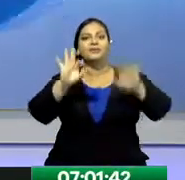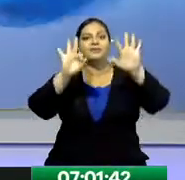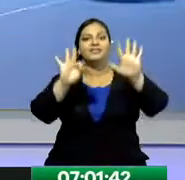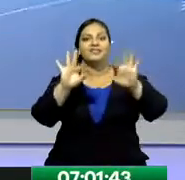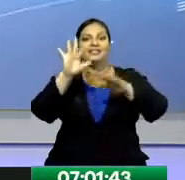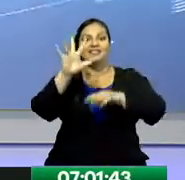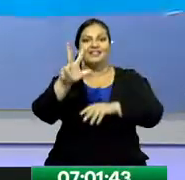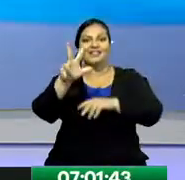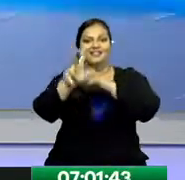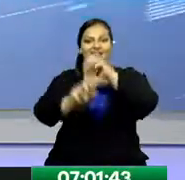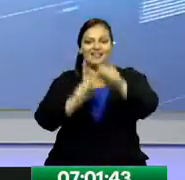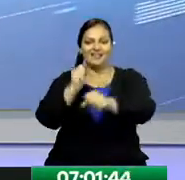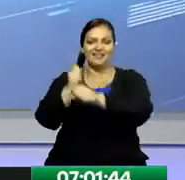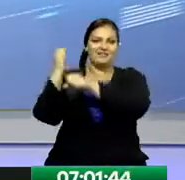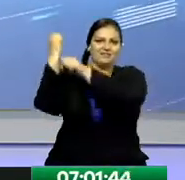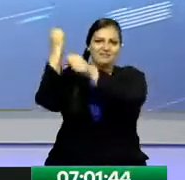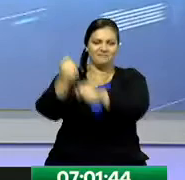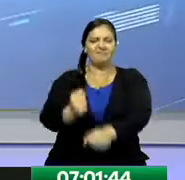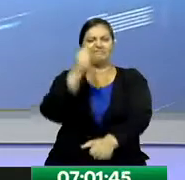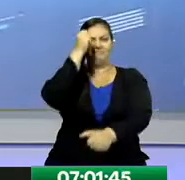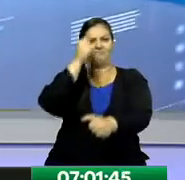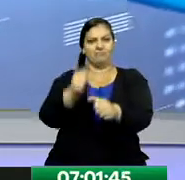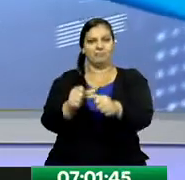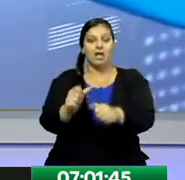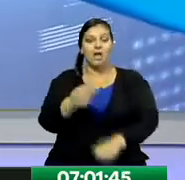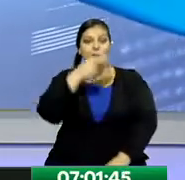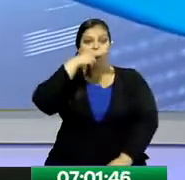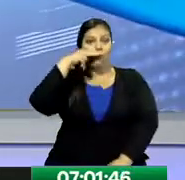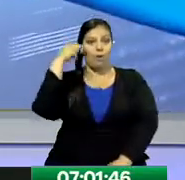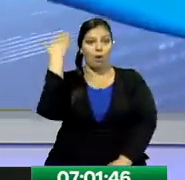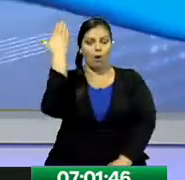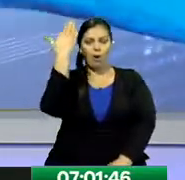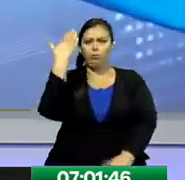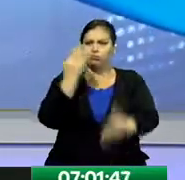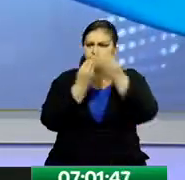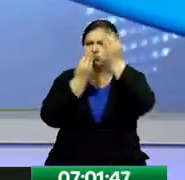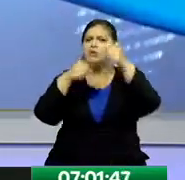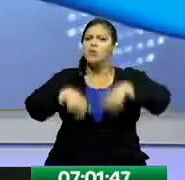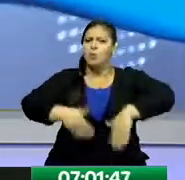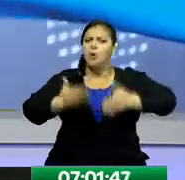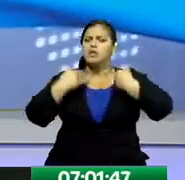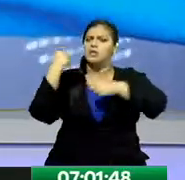tienen agendadas para este mes de julio. Conozcamos varias de ellas.